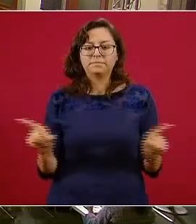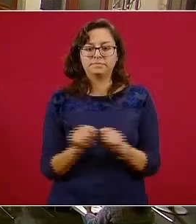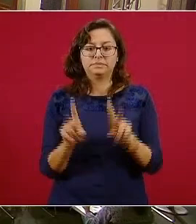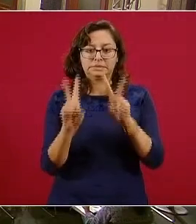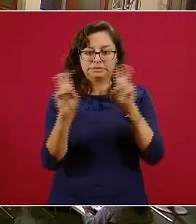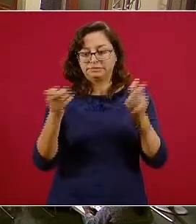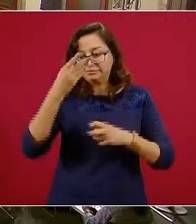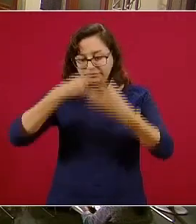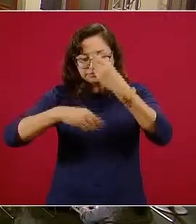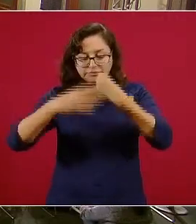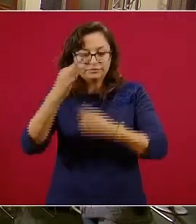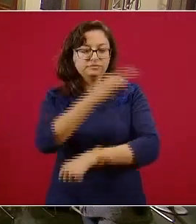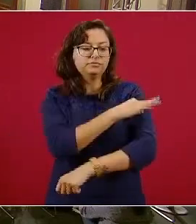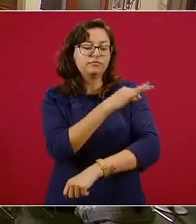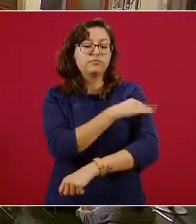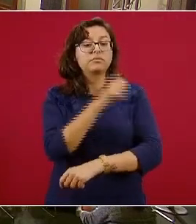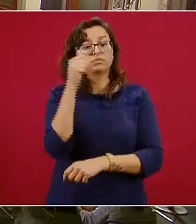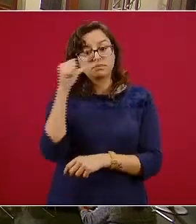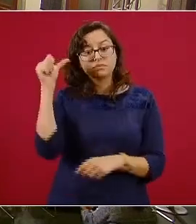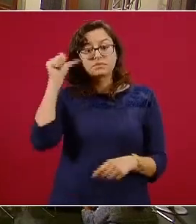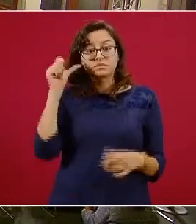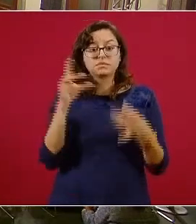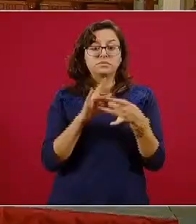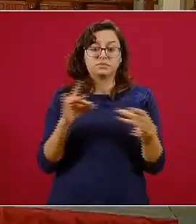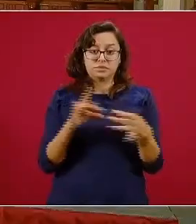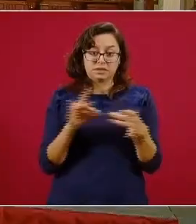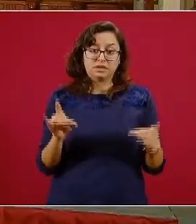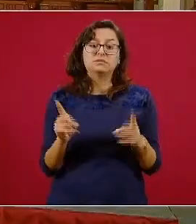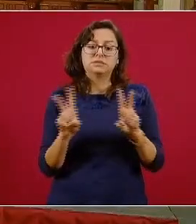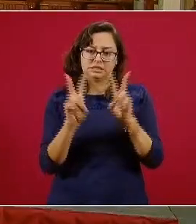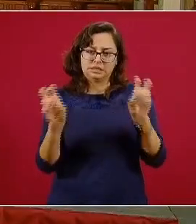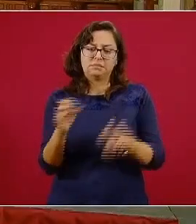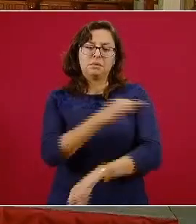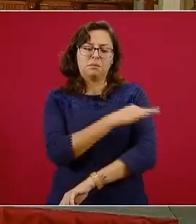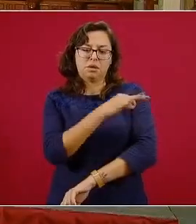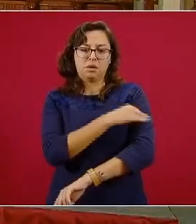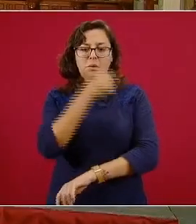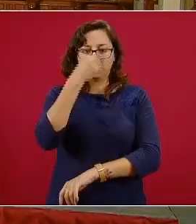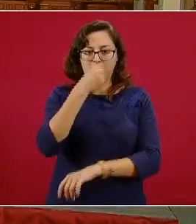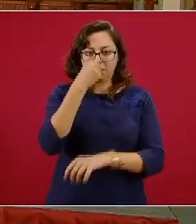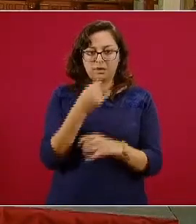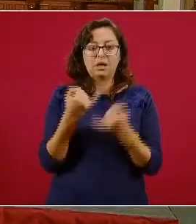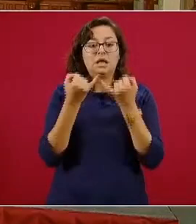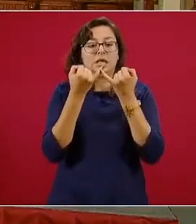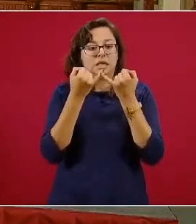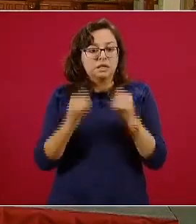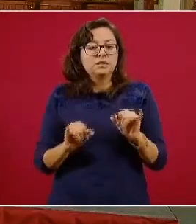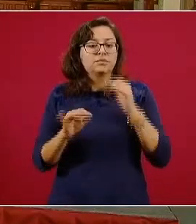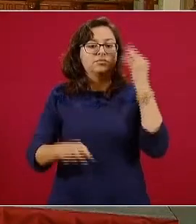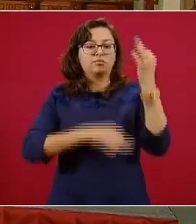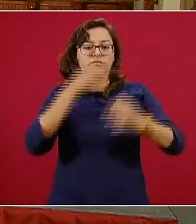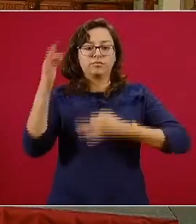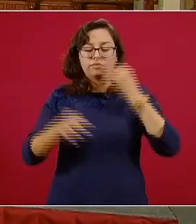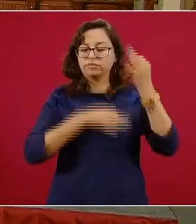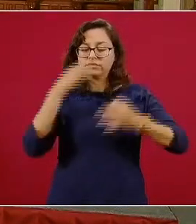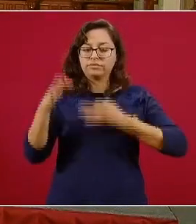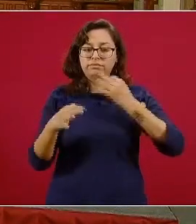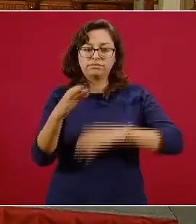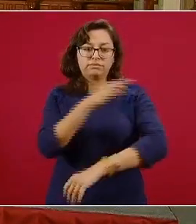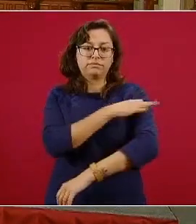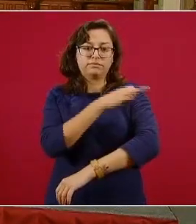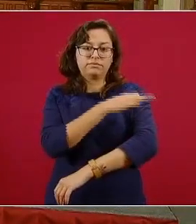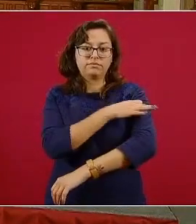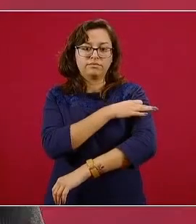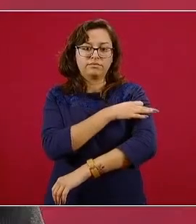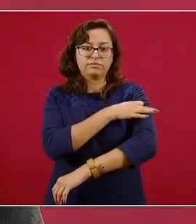de influenza. Ayer comentamos sobre la vacuna contra influenza. Vamos a inaugurar formalmente la campaña de vacunación contra